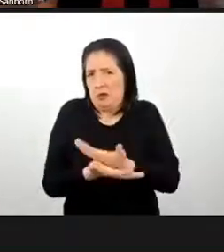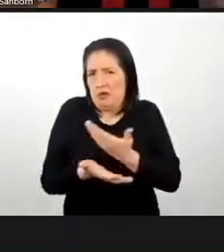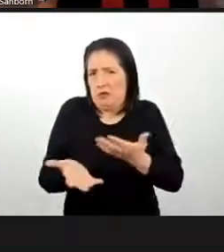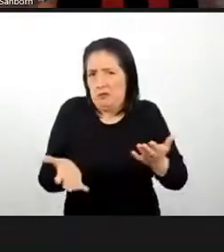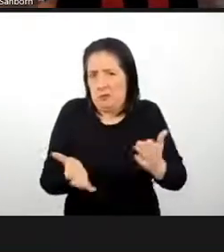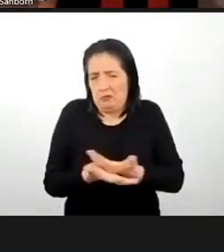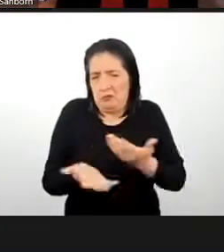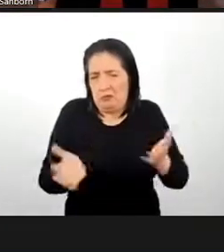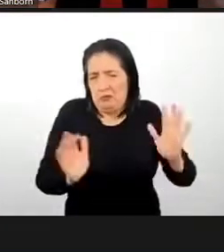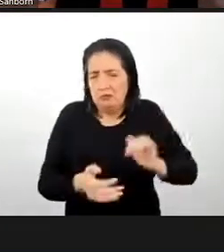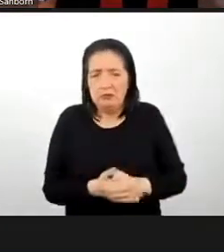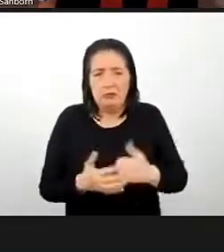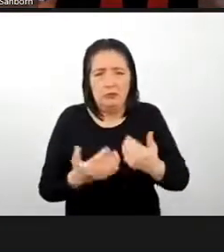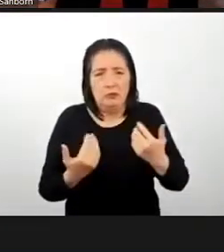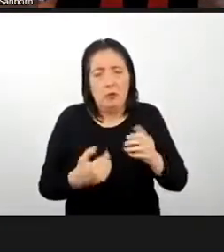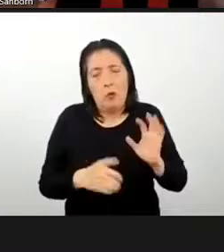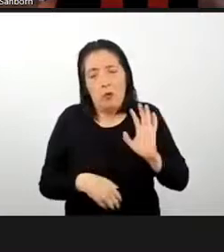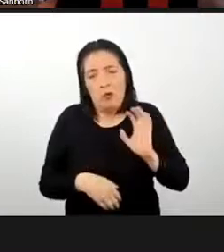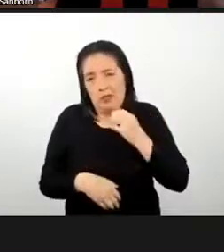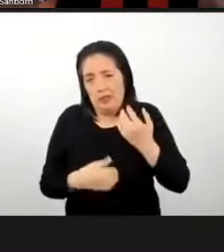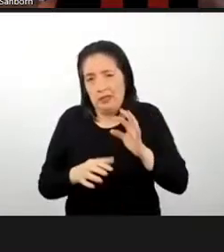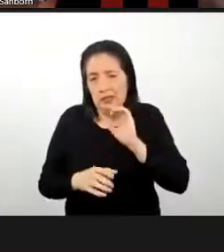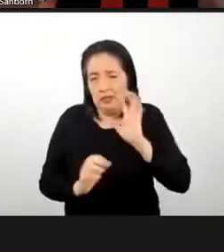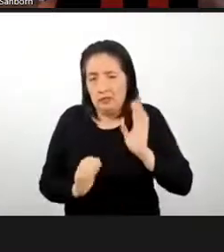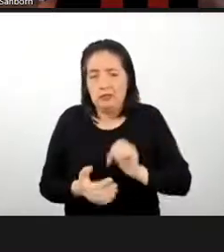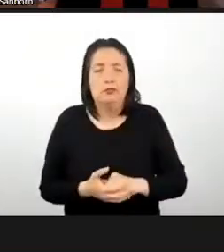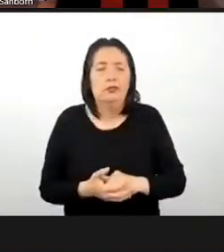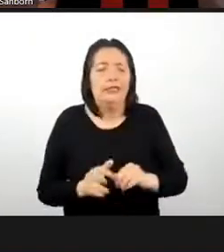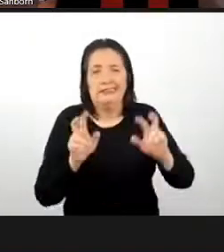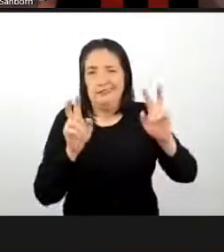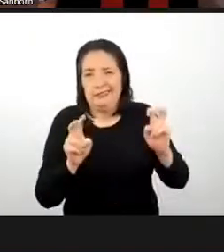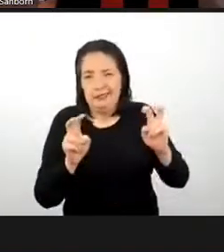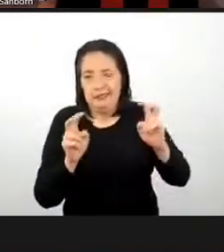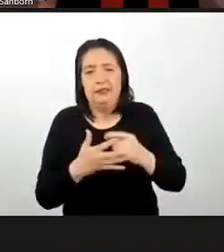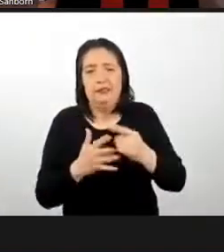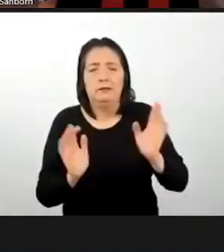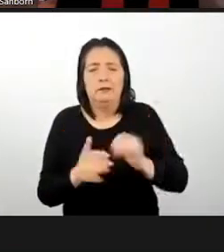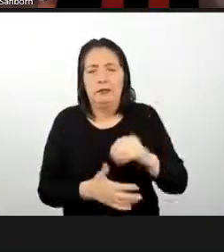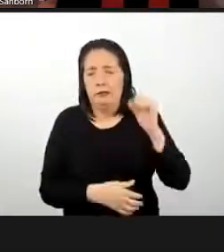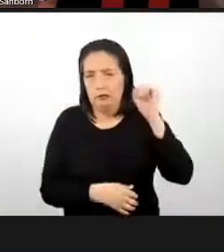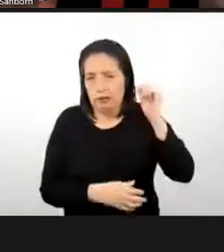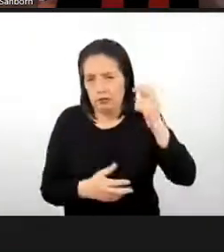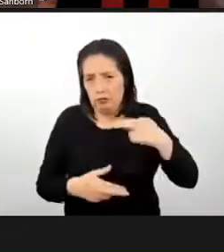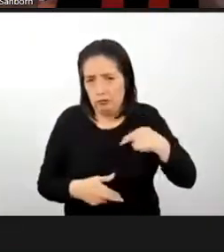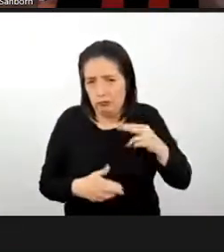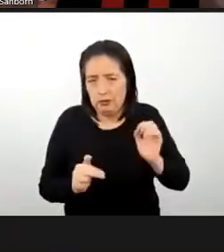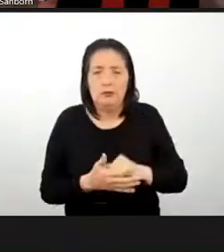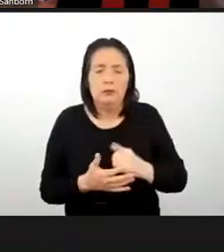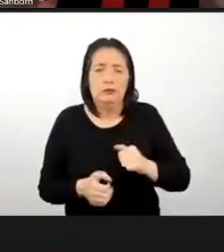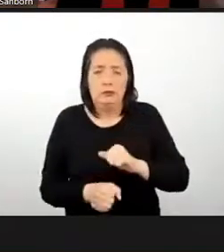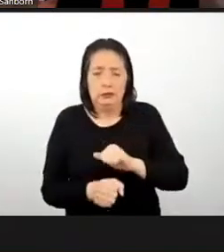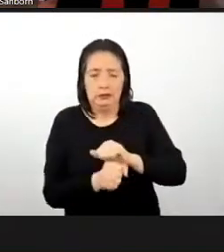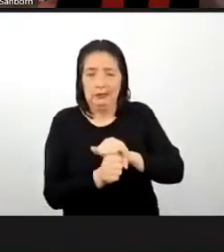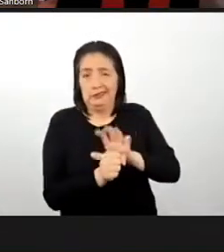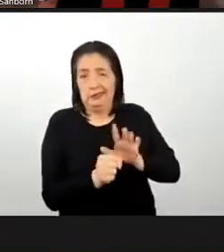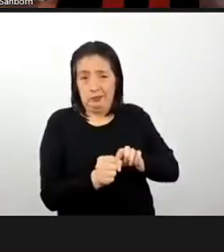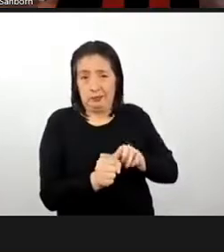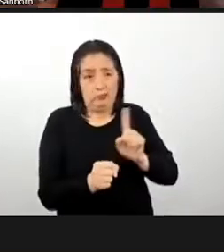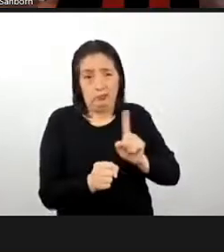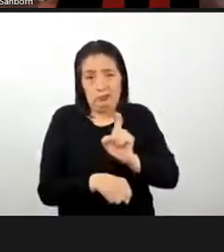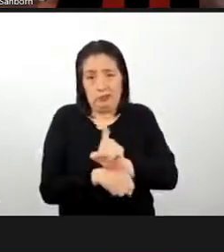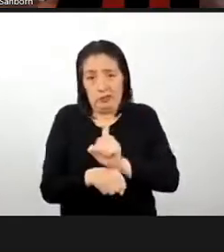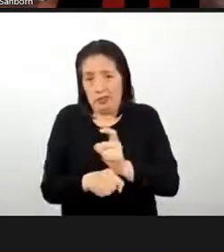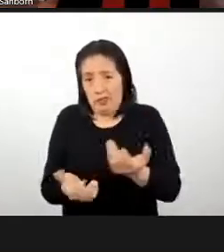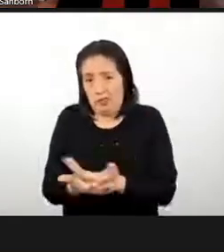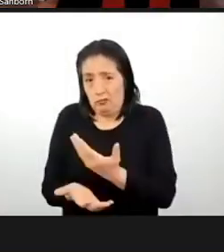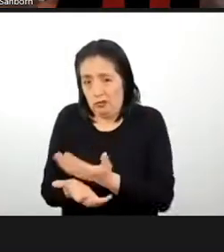nuevo que no esté ya dicho, ¿no? En el ámbito de la doctrina de los derechos humanos, ¿no? La pandemia no nos enseña nada nuevo. Lo que nos